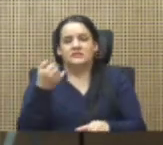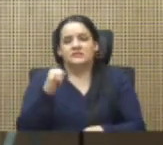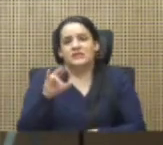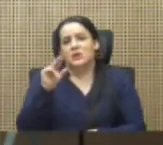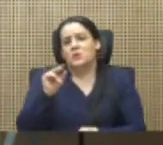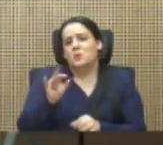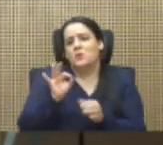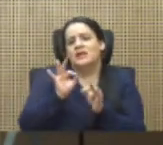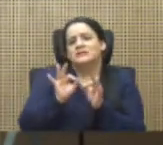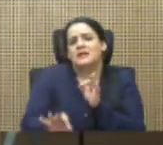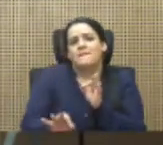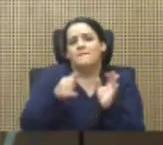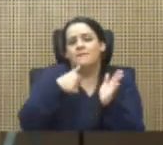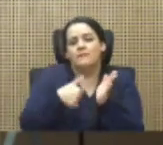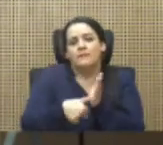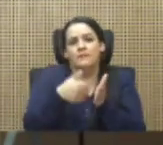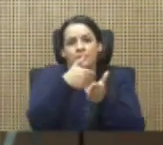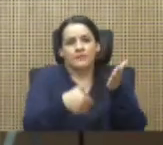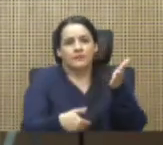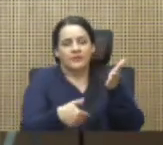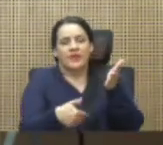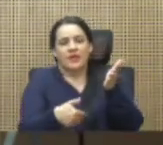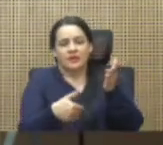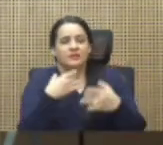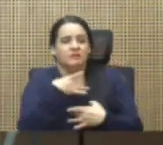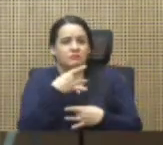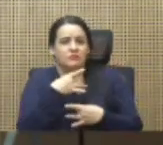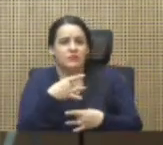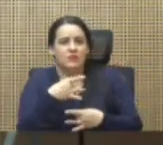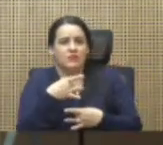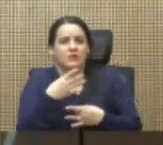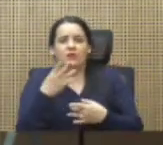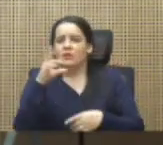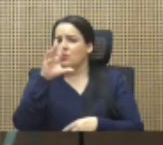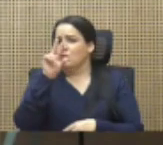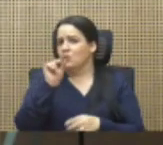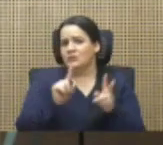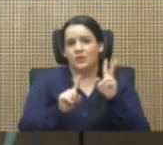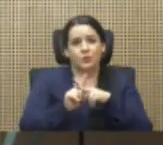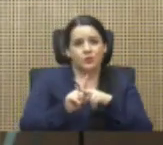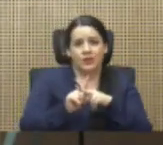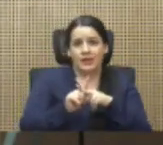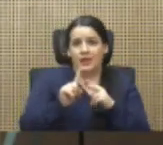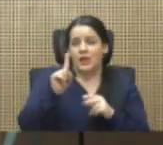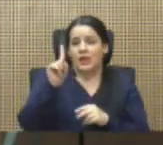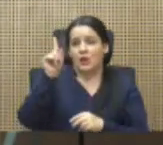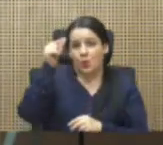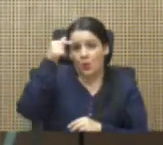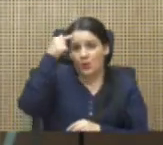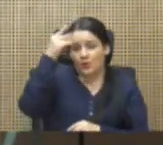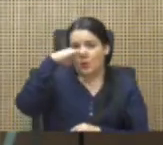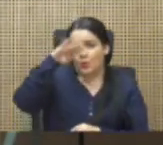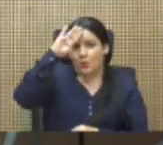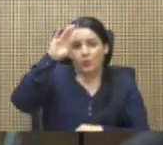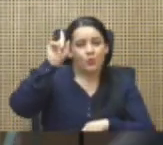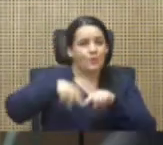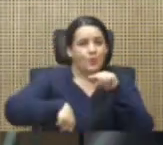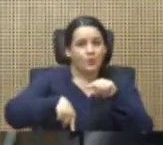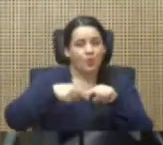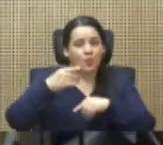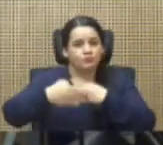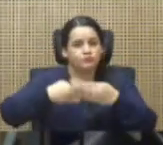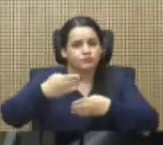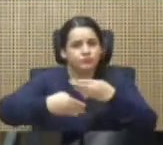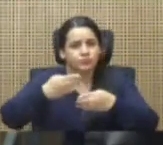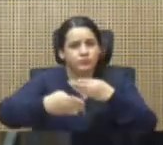nunca se ejecutó, por lo que el gobierno de Cuba no pudo tener interferencia alguna en los procesos educativos de Costa Rica con fundamento en esa